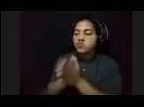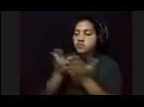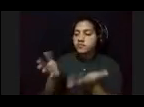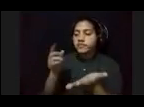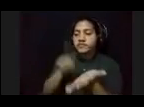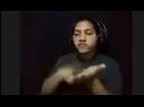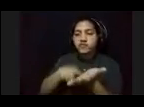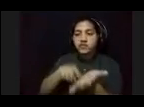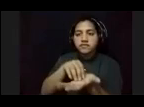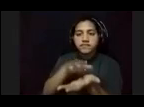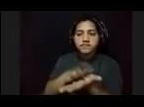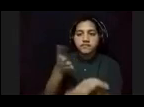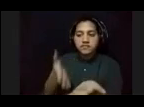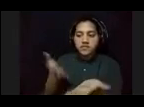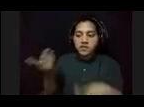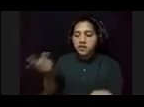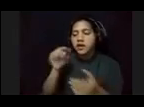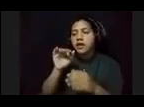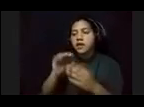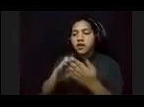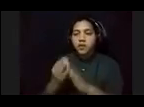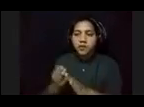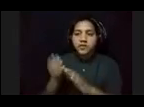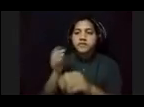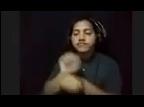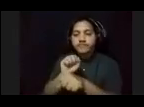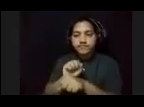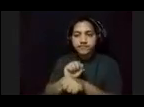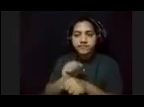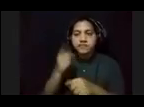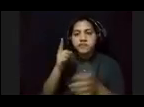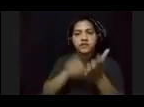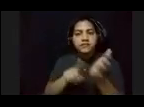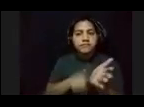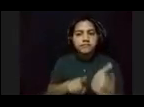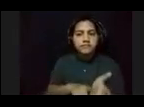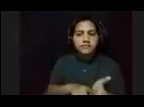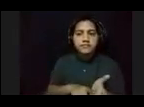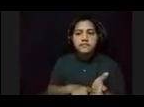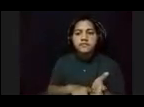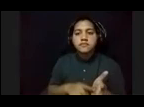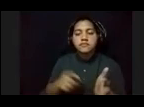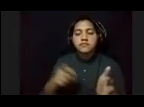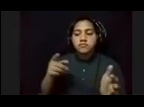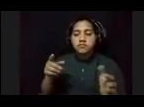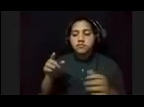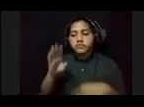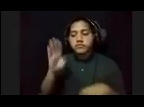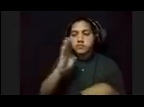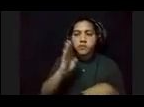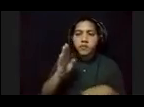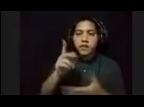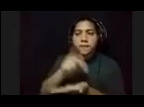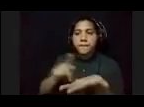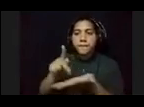esta era una comunidad de trabajadores. Para realizar este estudio, recurrí a las planillas y datos de los